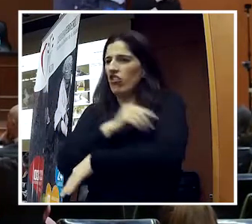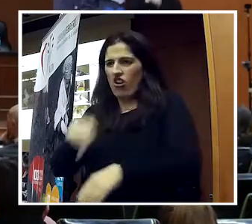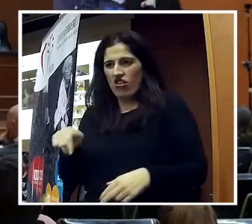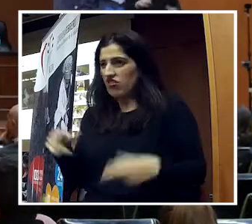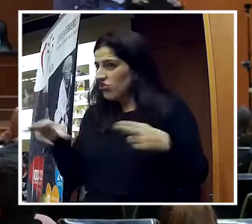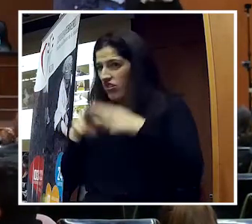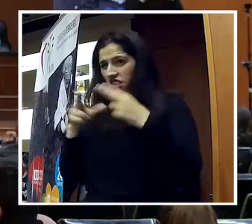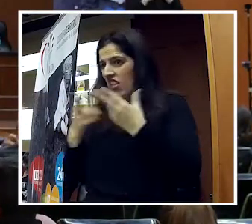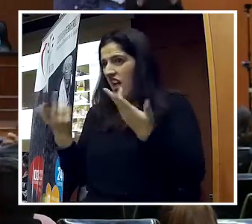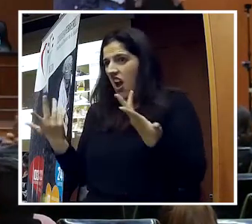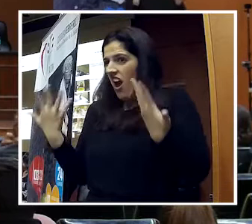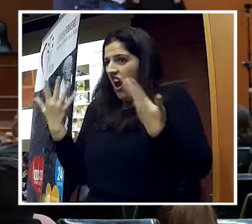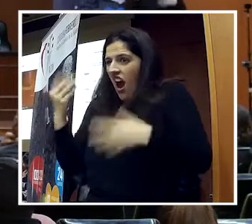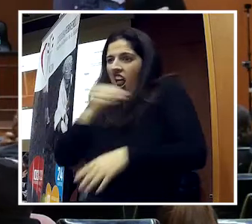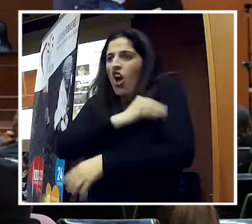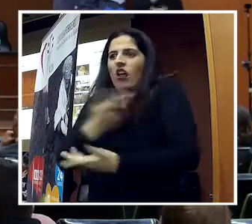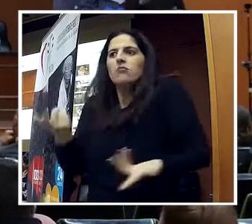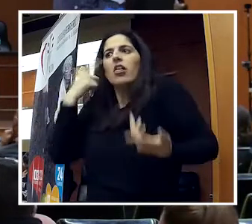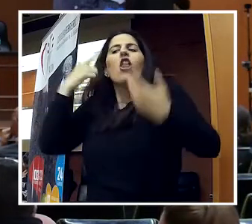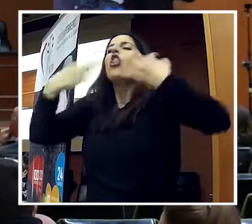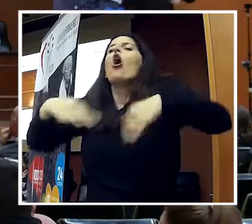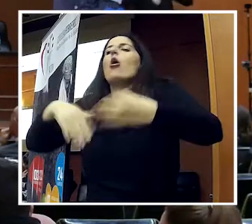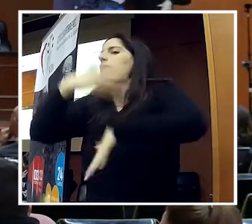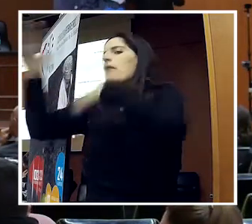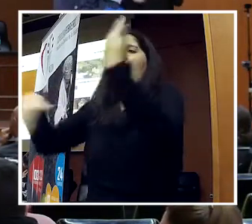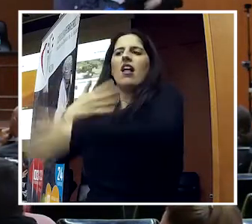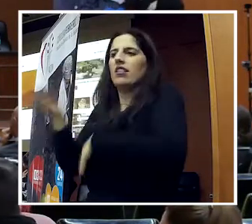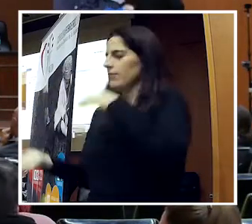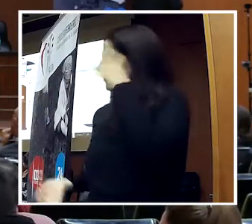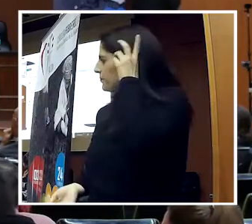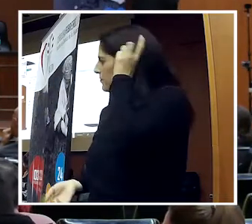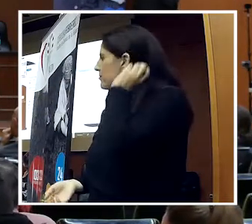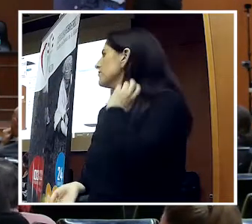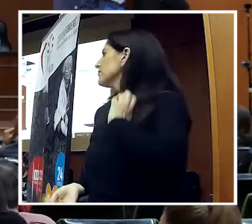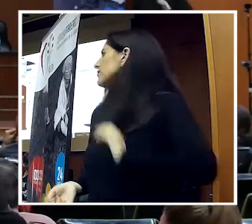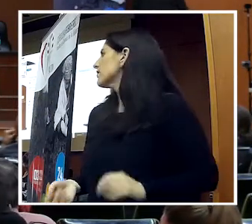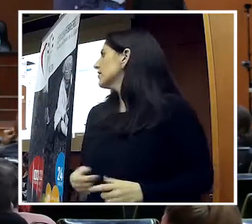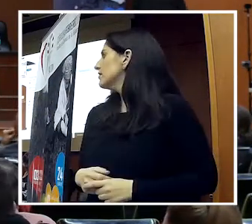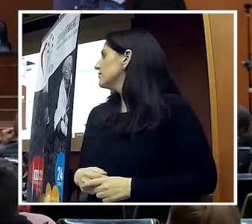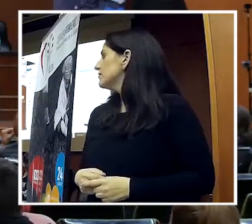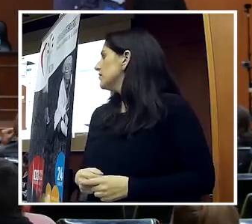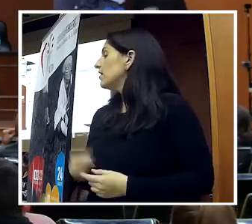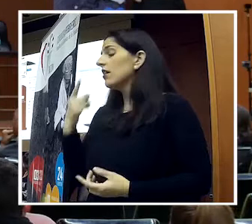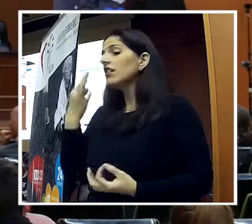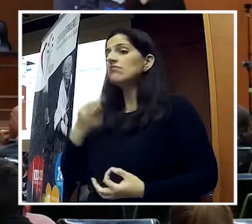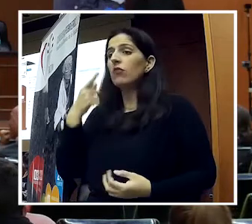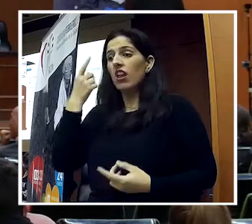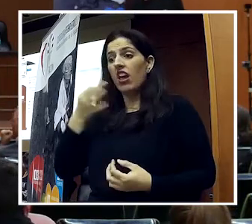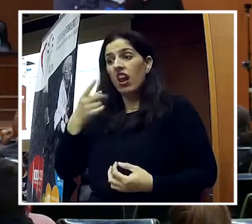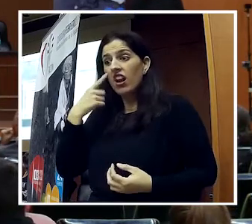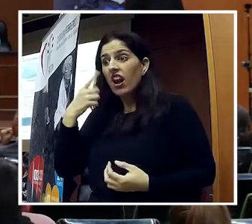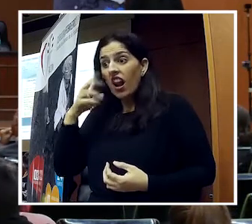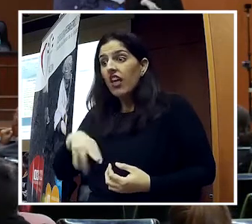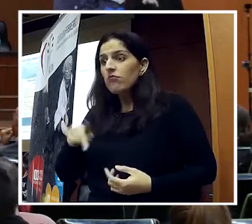está totalmente introducido en nuestra sociedad el tema del alcohol, ¿no? Y es un verdadero problema, porque, bueno,